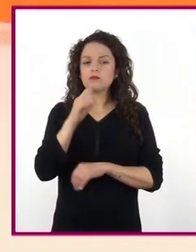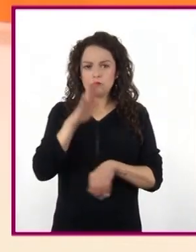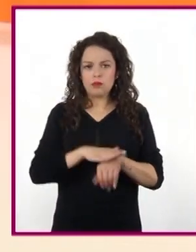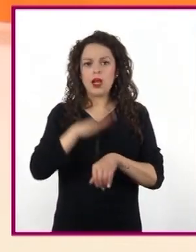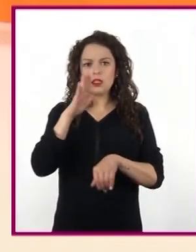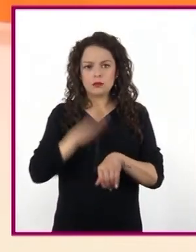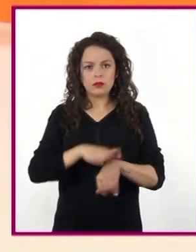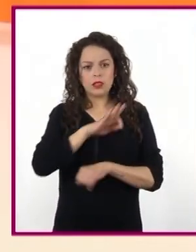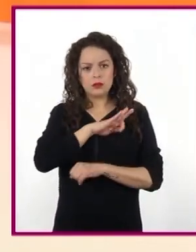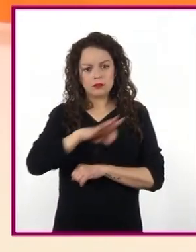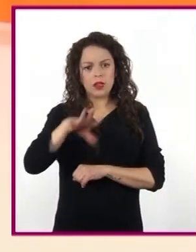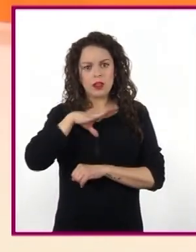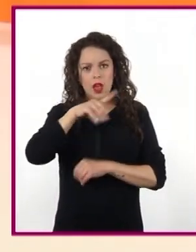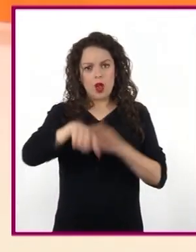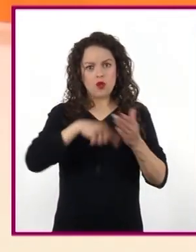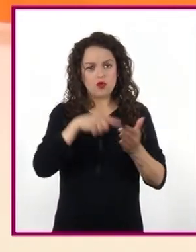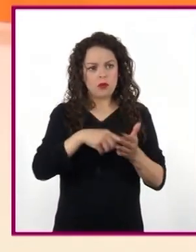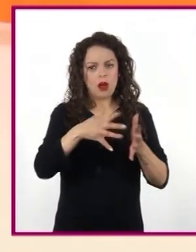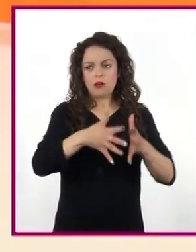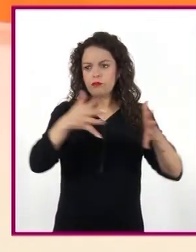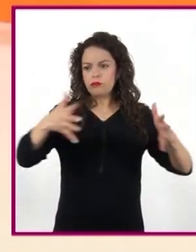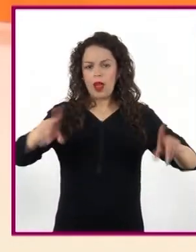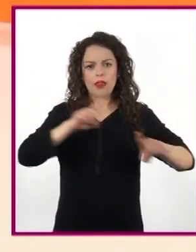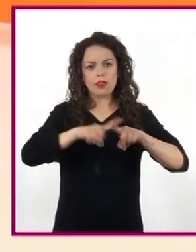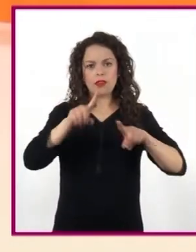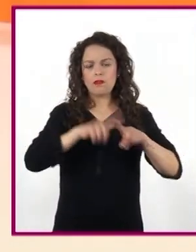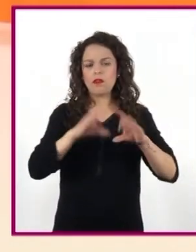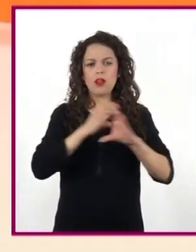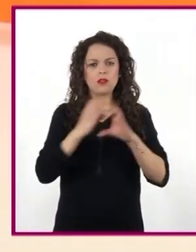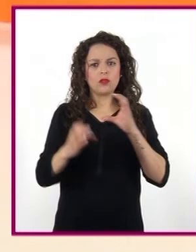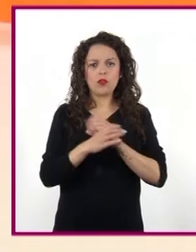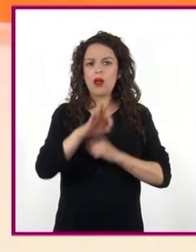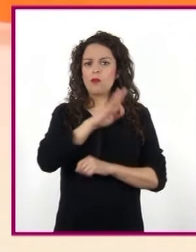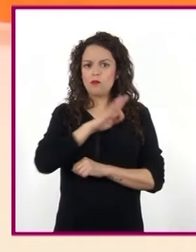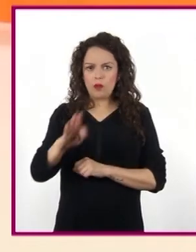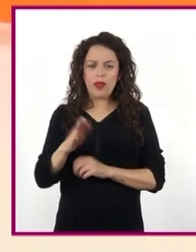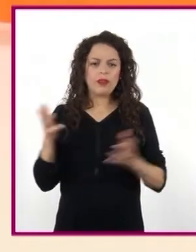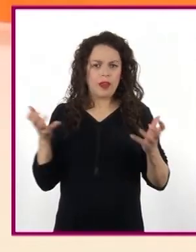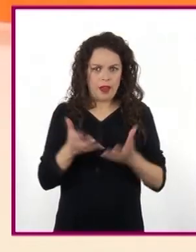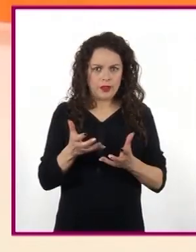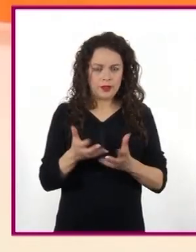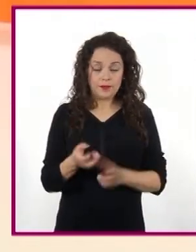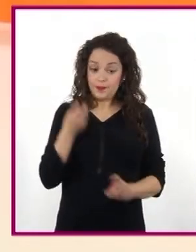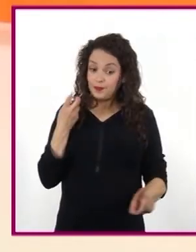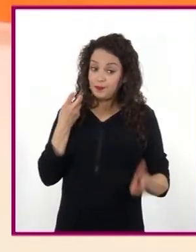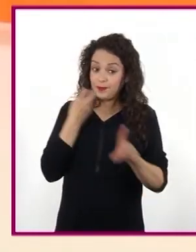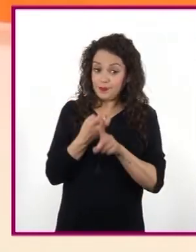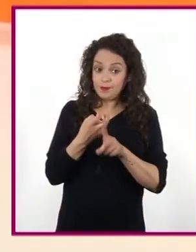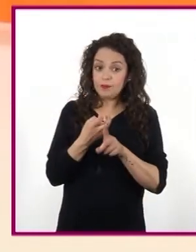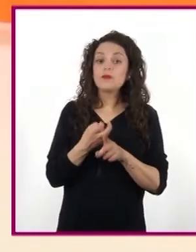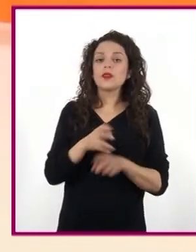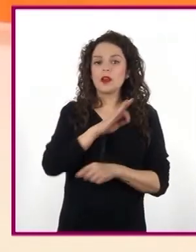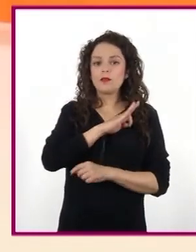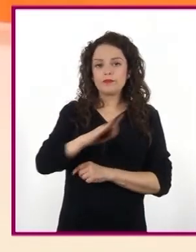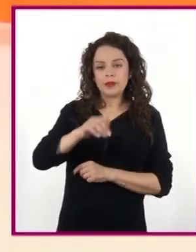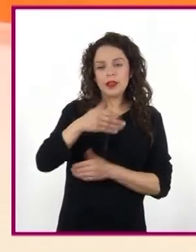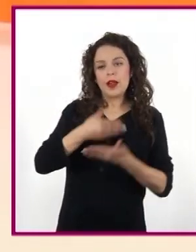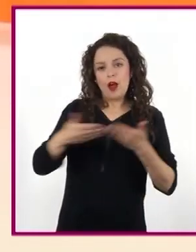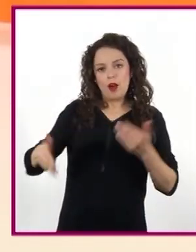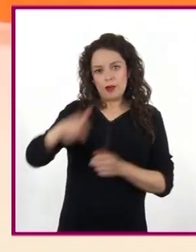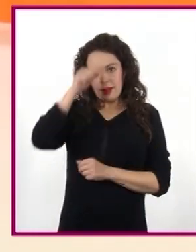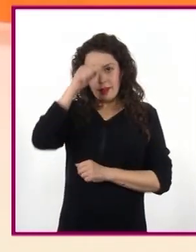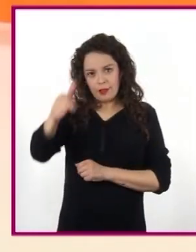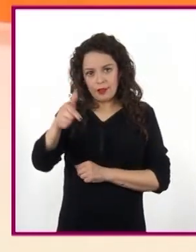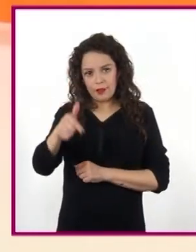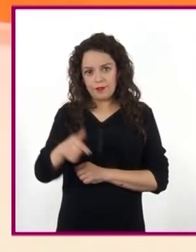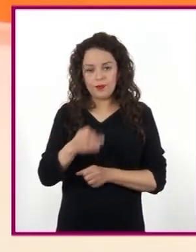mayores espacios en todos los ámbitos. Dichas repercusiones las podemos apreciar en el siguiente